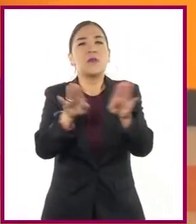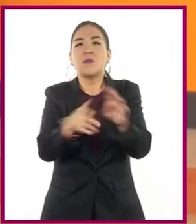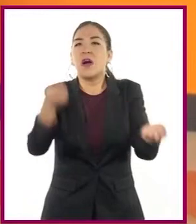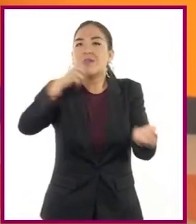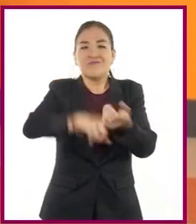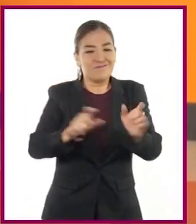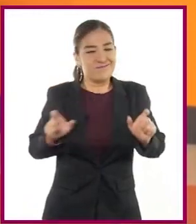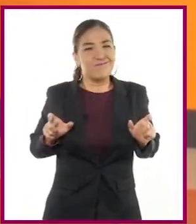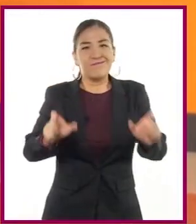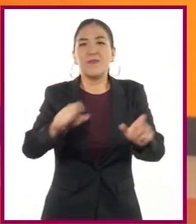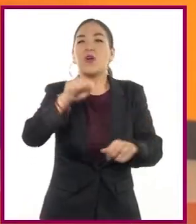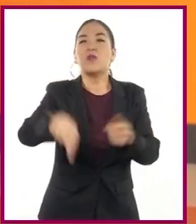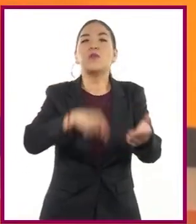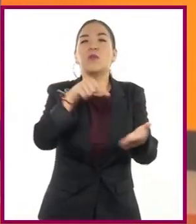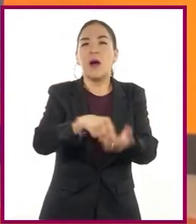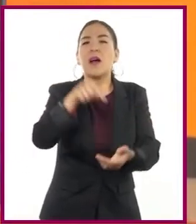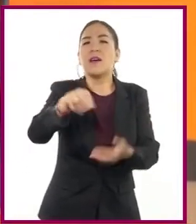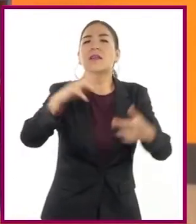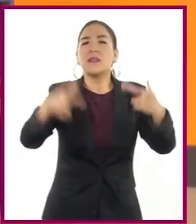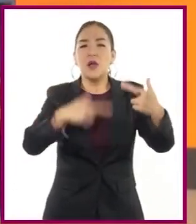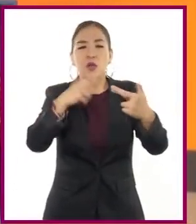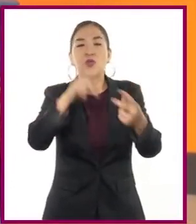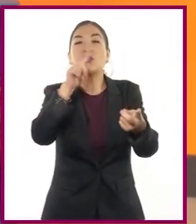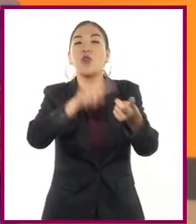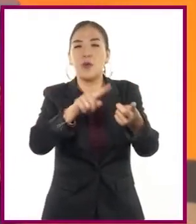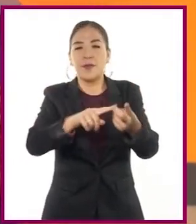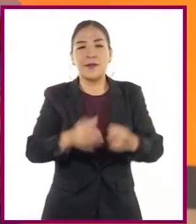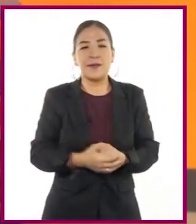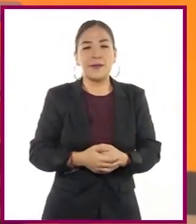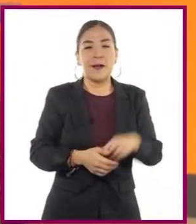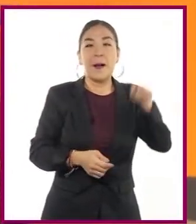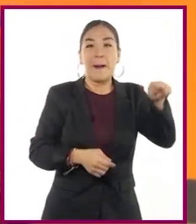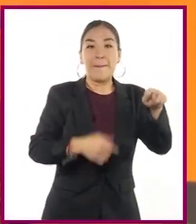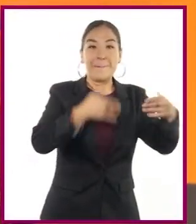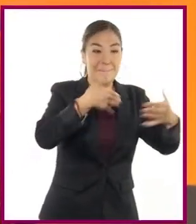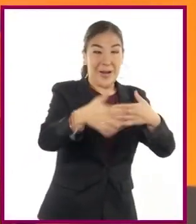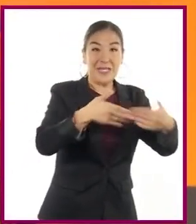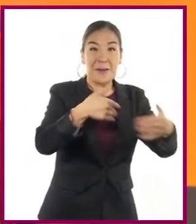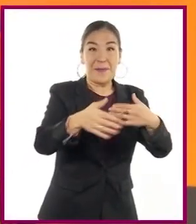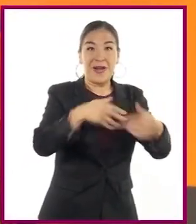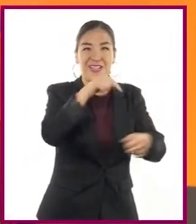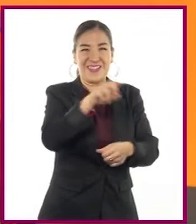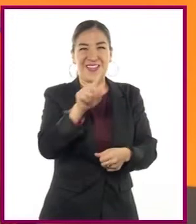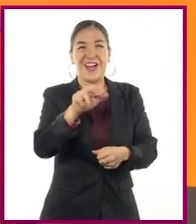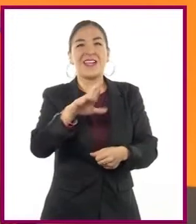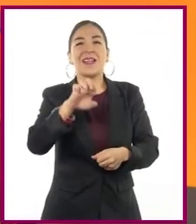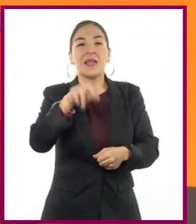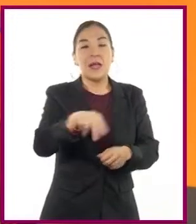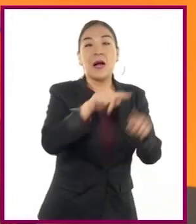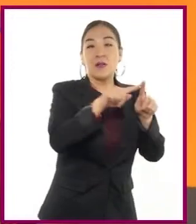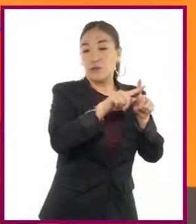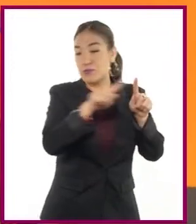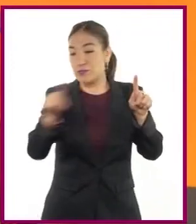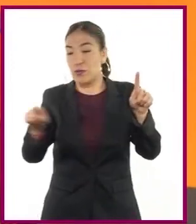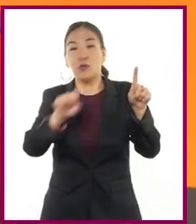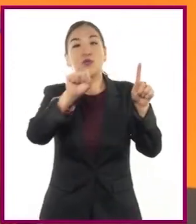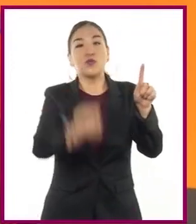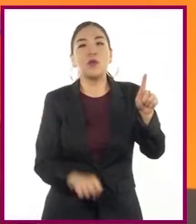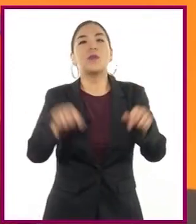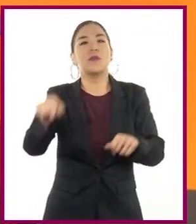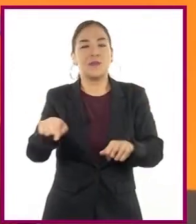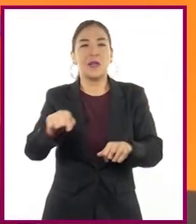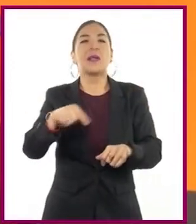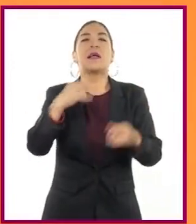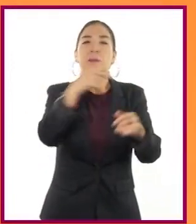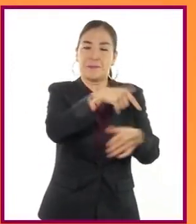que se encuentra en una región que va desde la provincia panameña de Darién al sur de este país y el norte